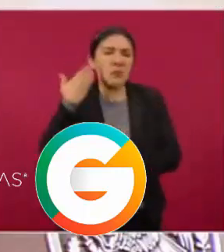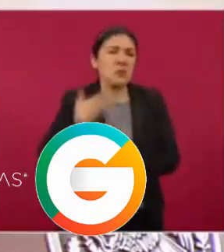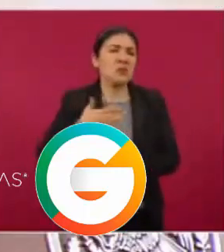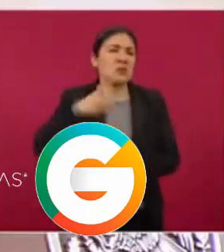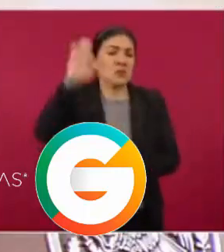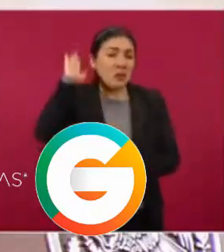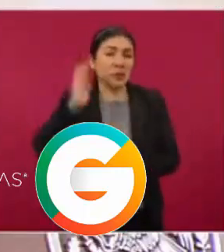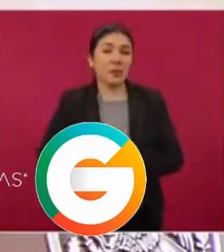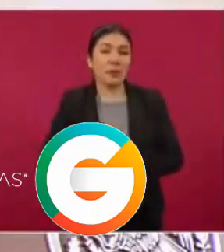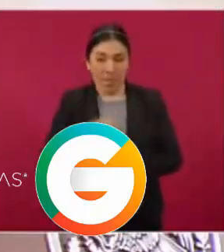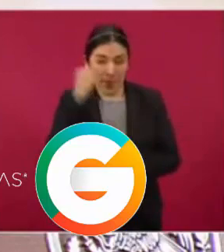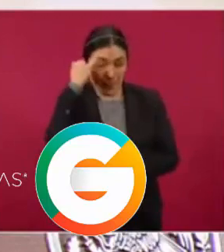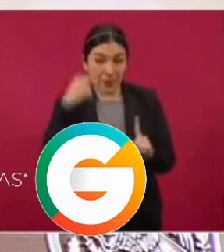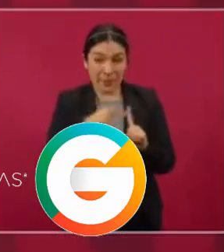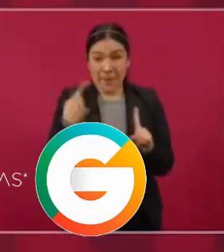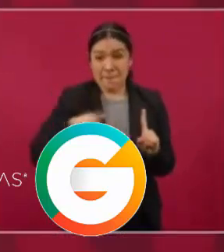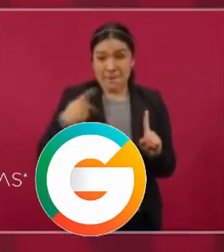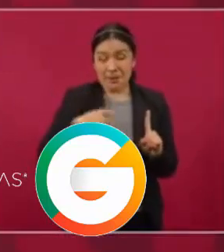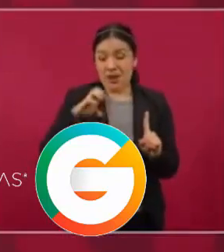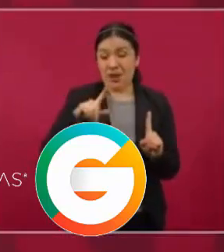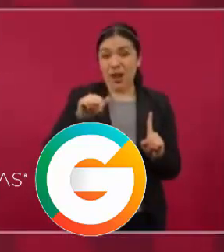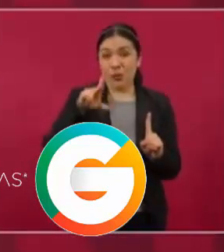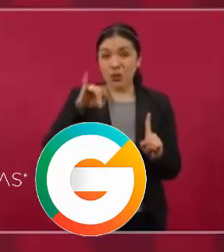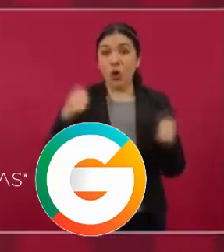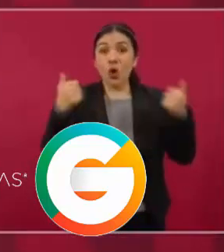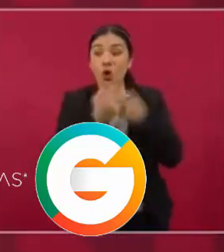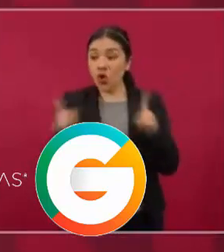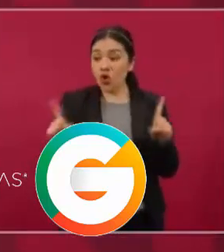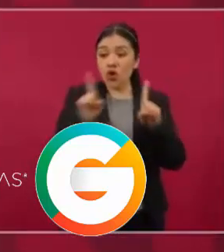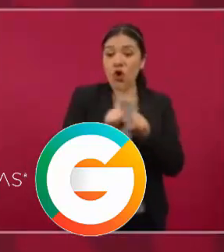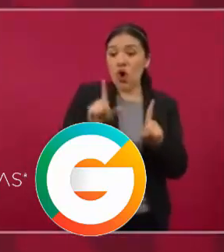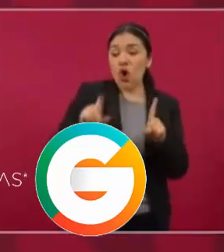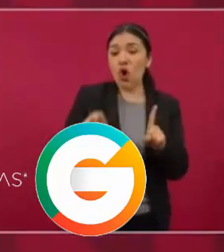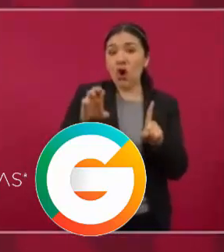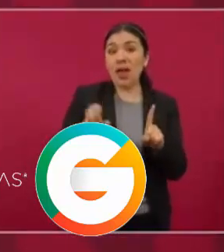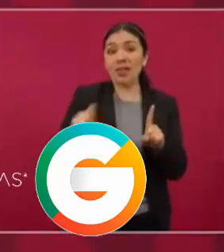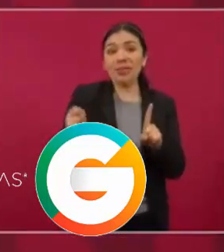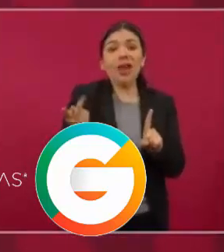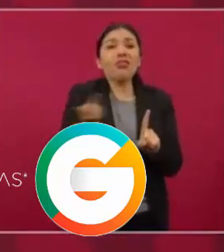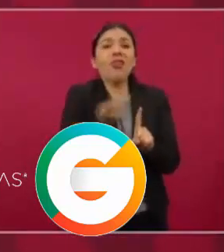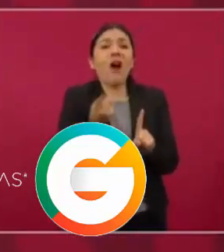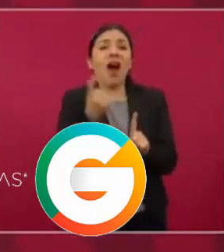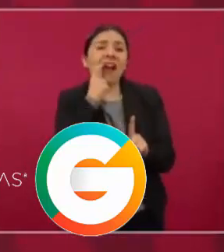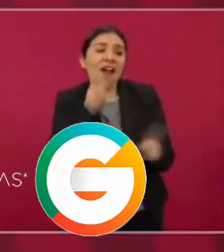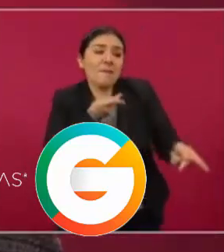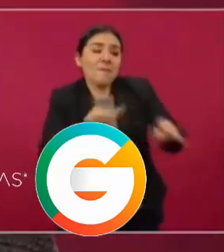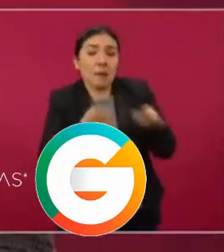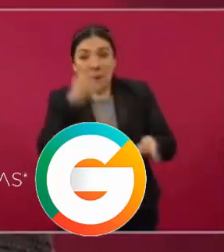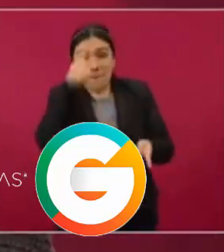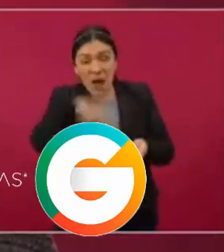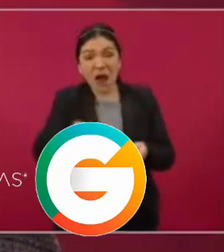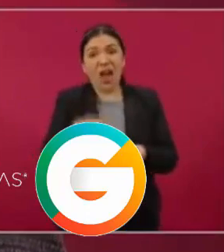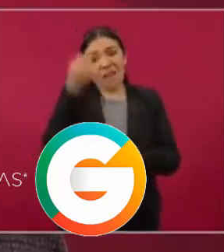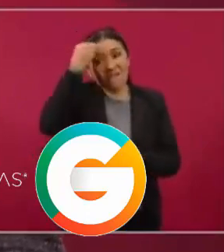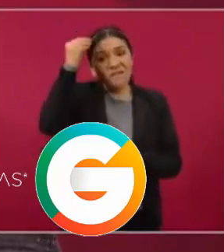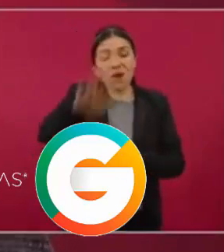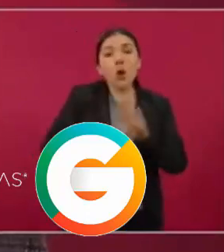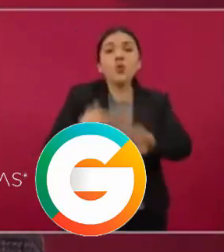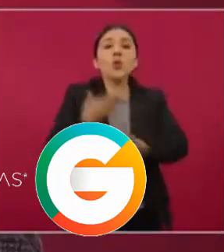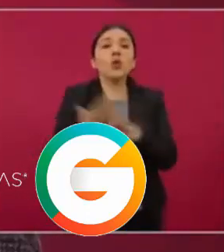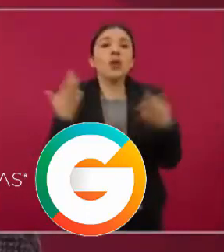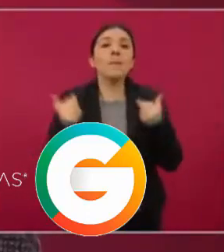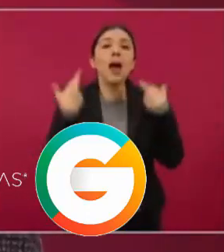Imagínense, Claudio X González con lo de Mola, pues fueron los que instrumentaron toda la campaña en contra de los